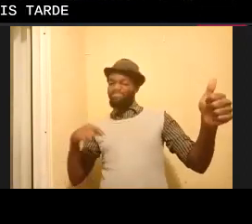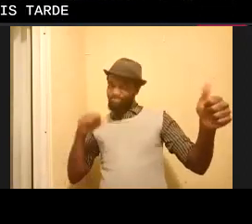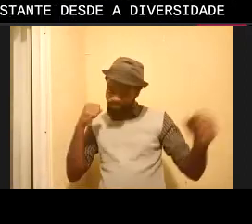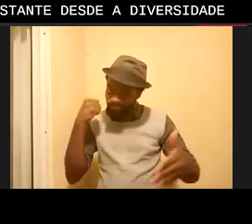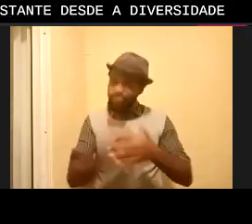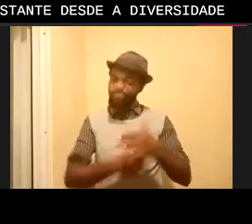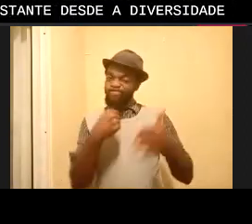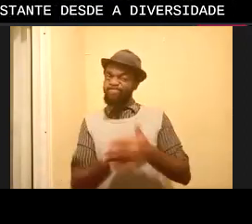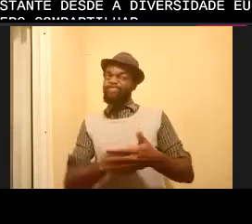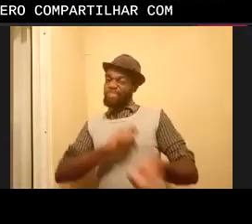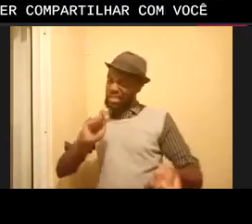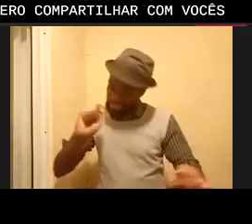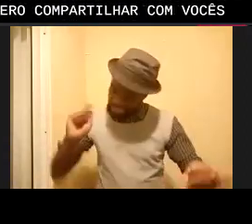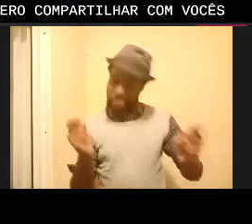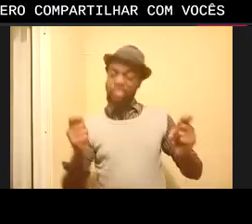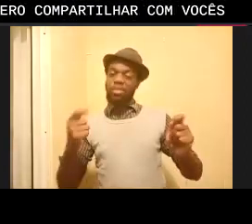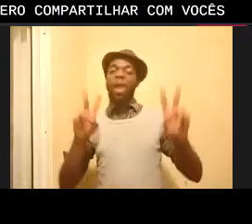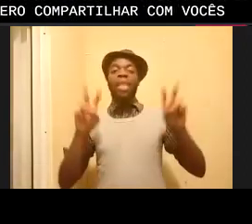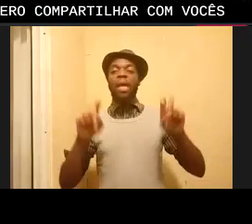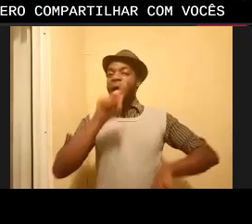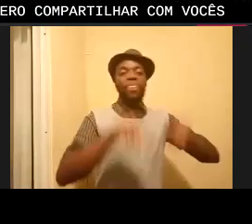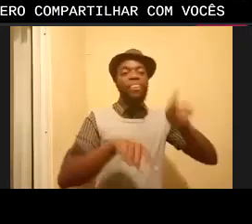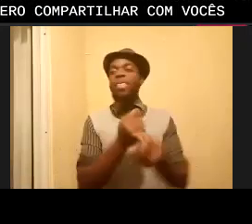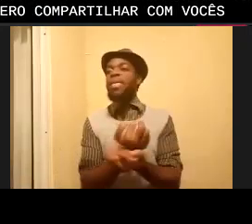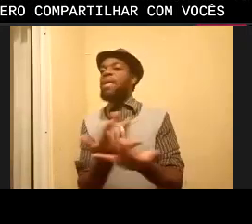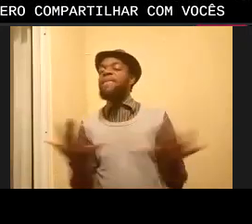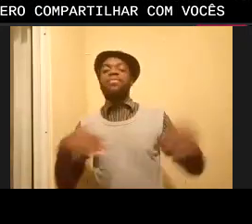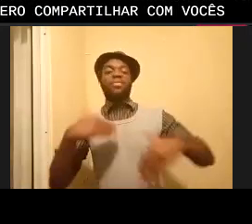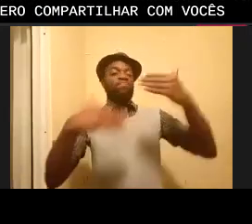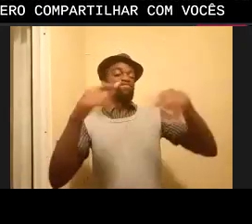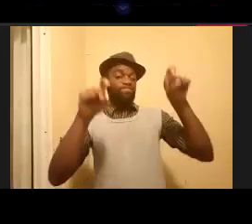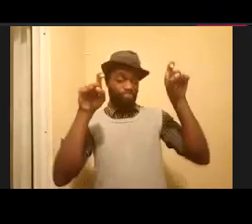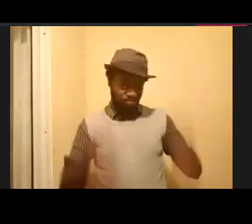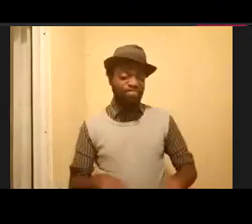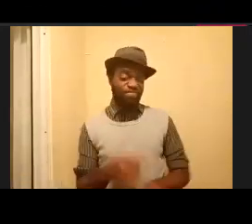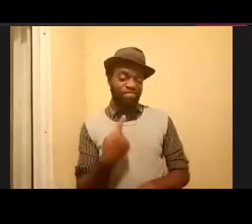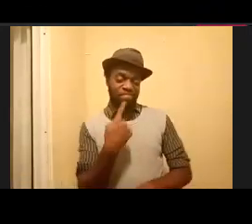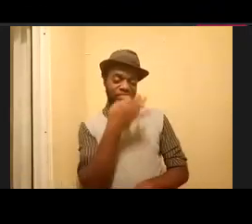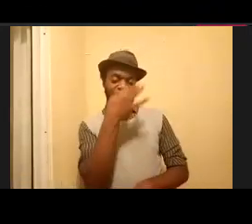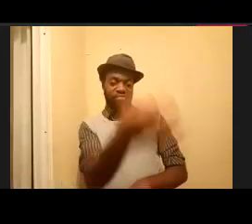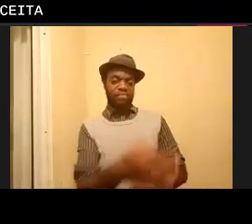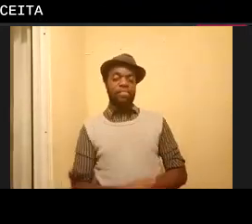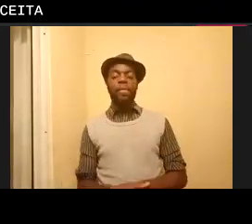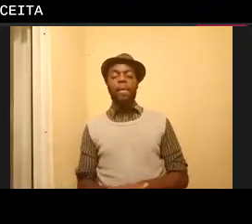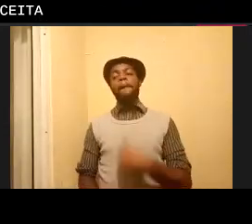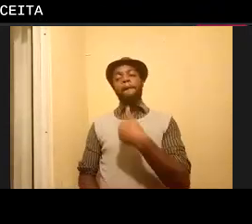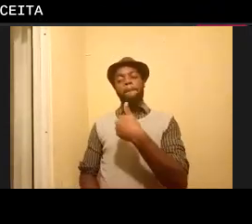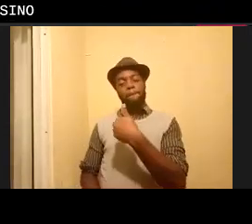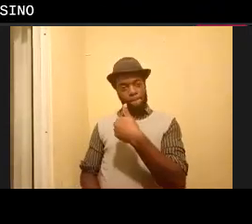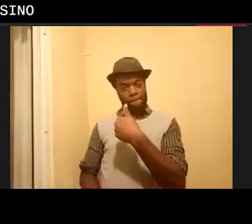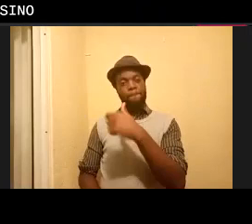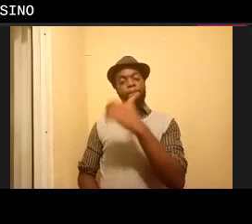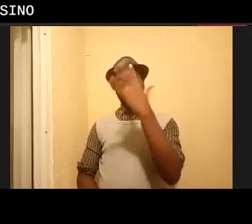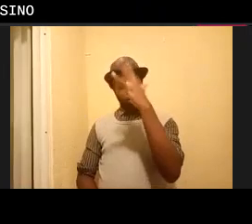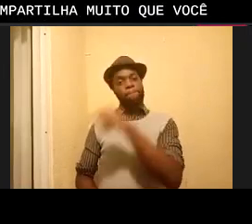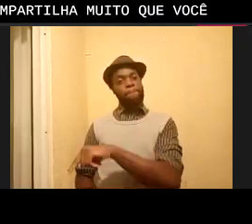gracias. Me gusta tu voz. Excelente, Cindy, excelente. Comparto muchísimo de